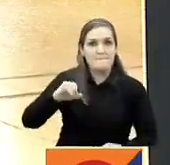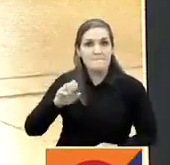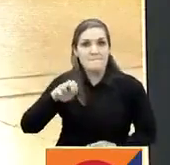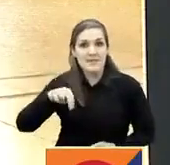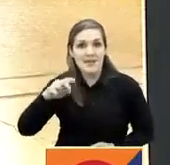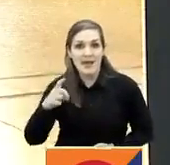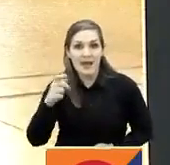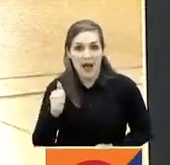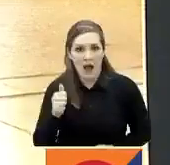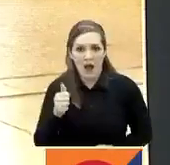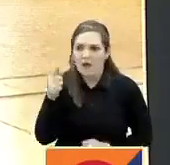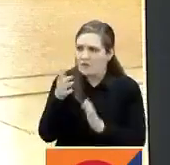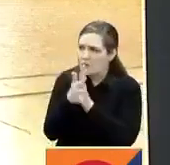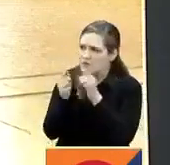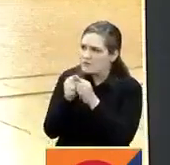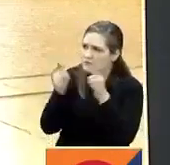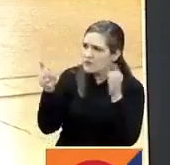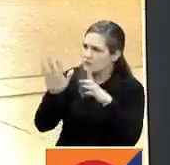el reporte que tiene usted. Adelante.